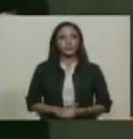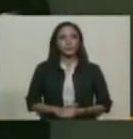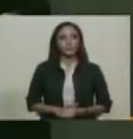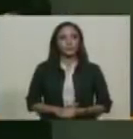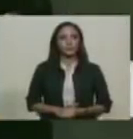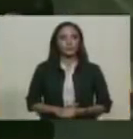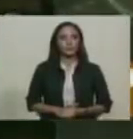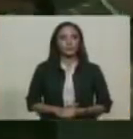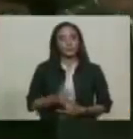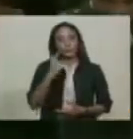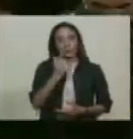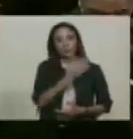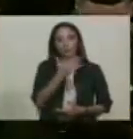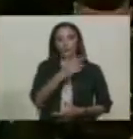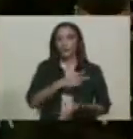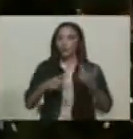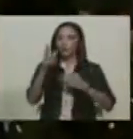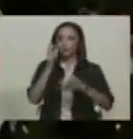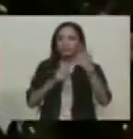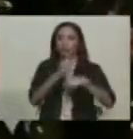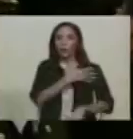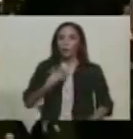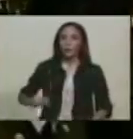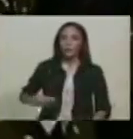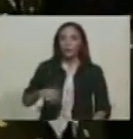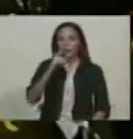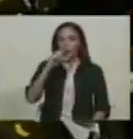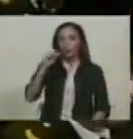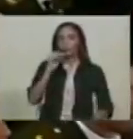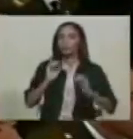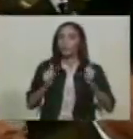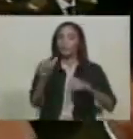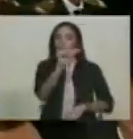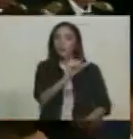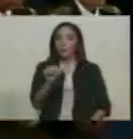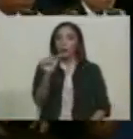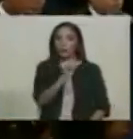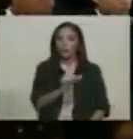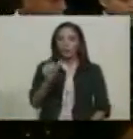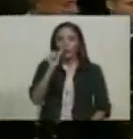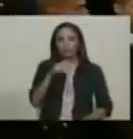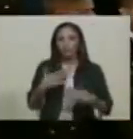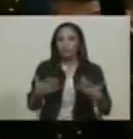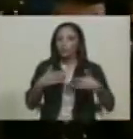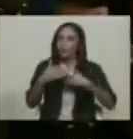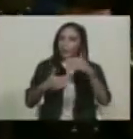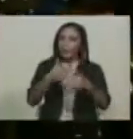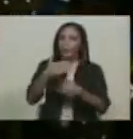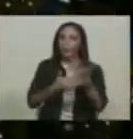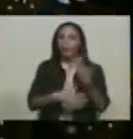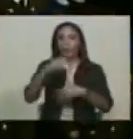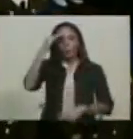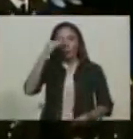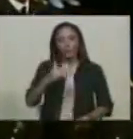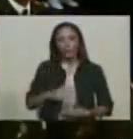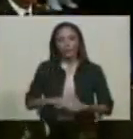Escuchaban las palabras del jefe de Estado venezolano, quien ha destacado que empieza una semana de gran significación militar.